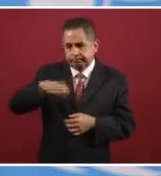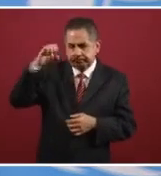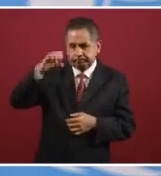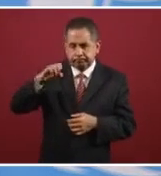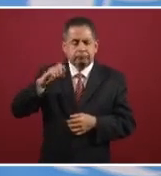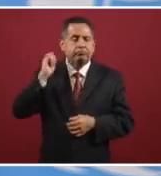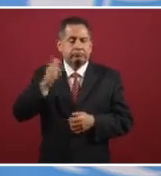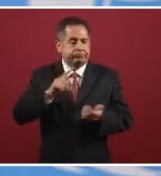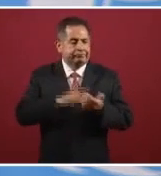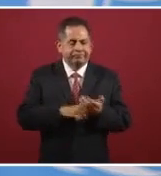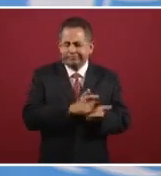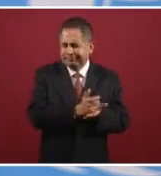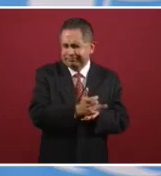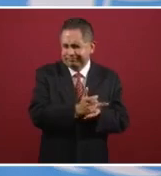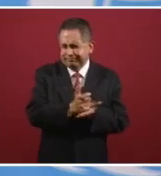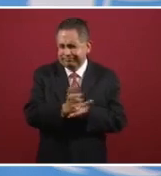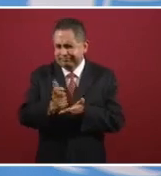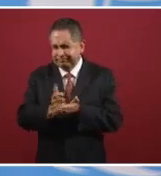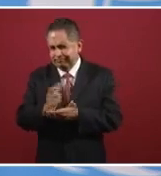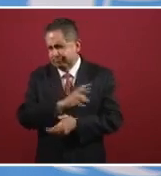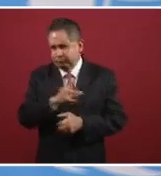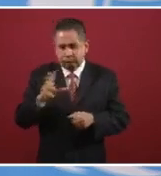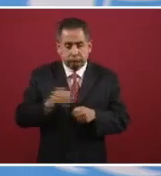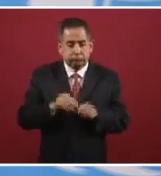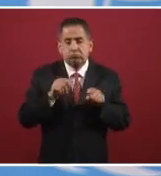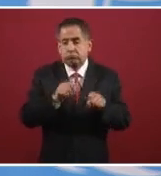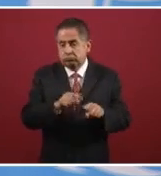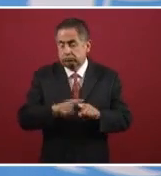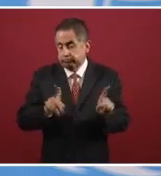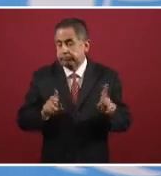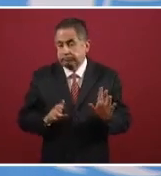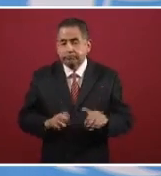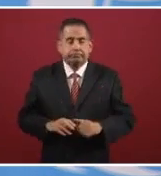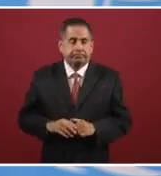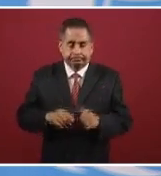mayores. También ahí hay una diferencia.